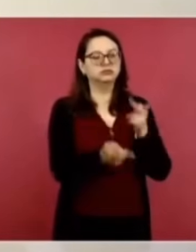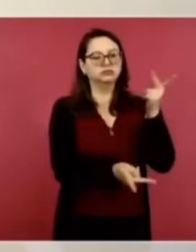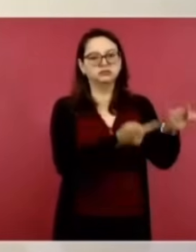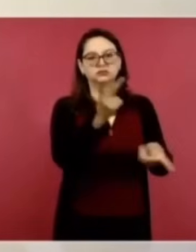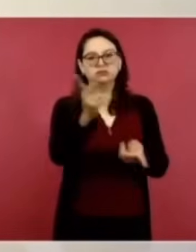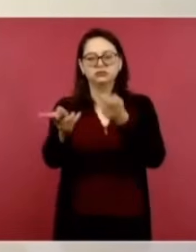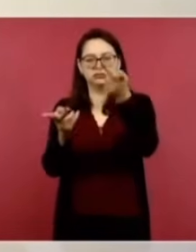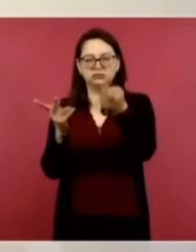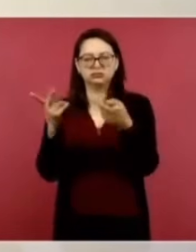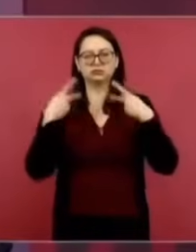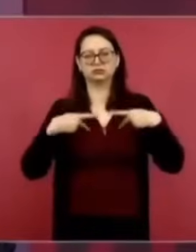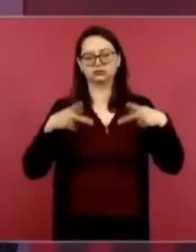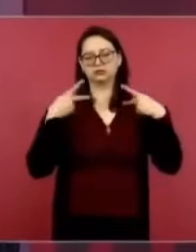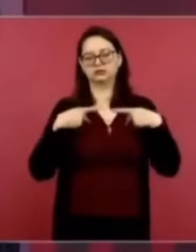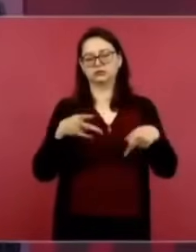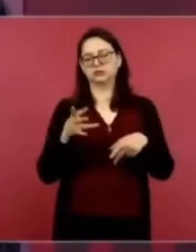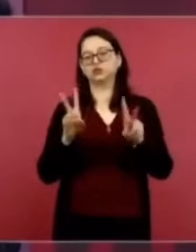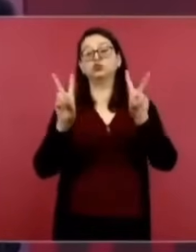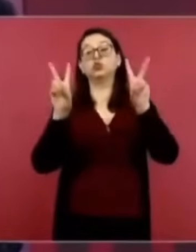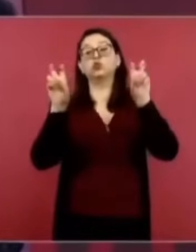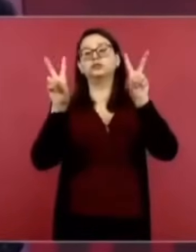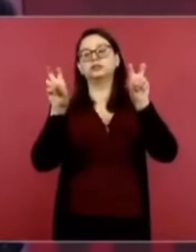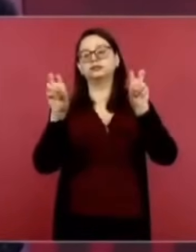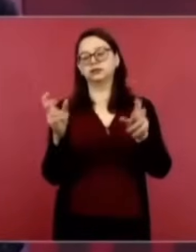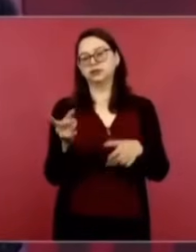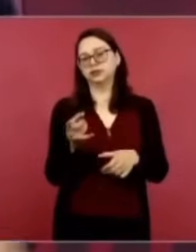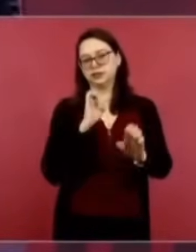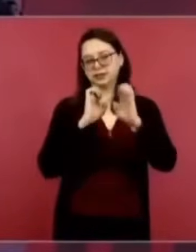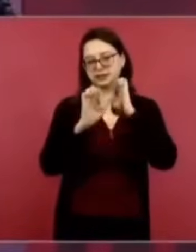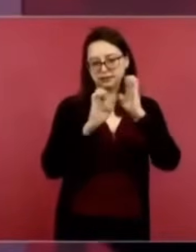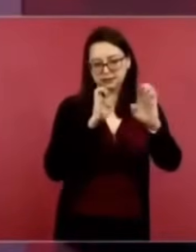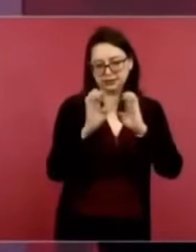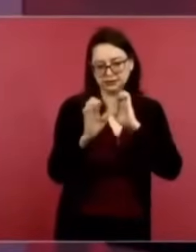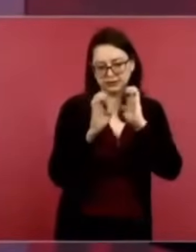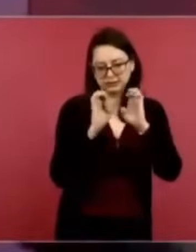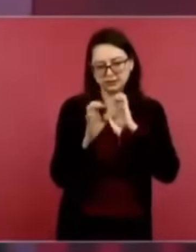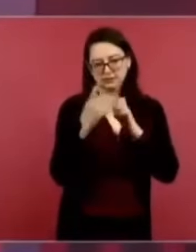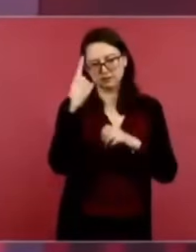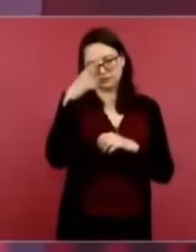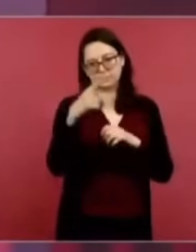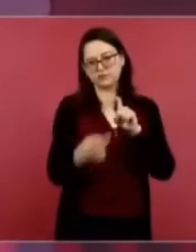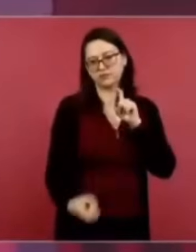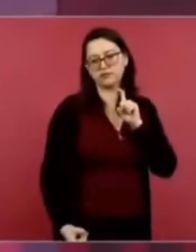los que son entrevistados. Pues la verdad,